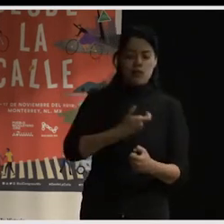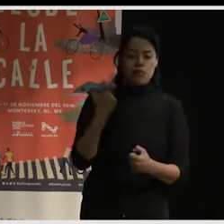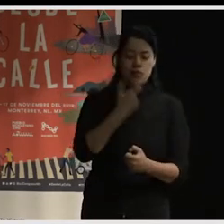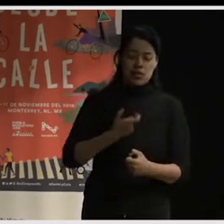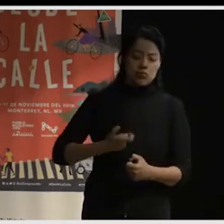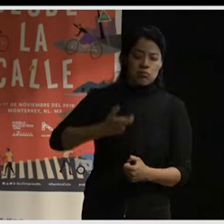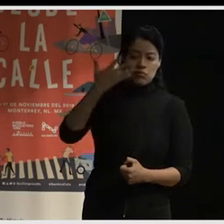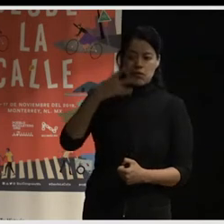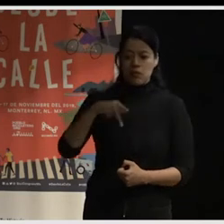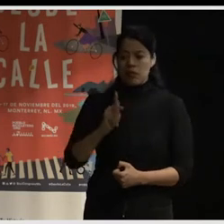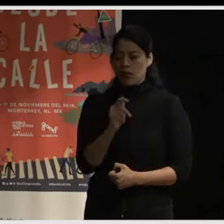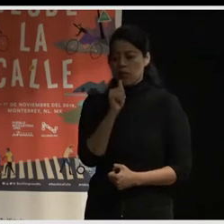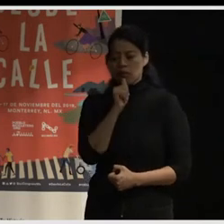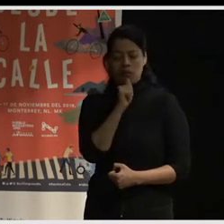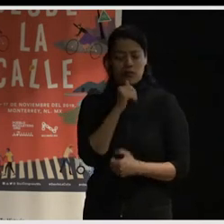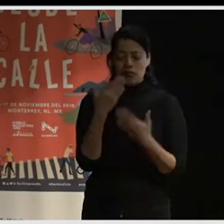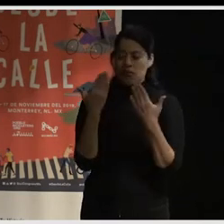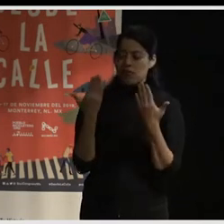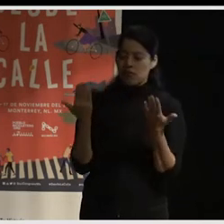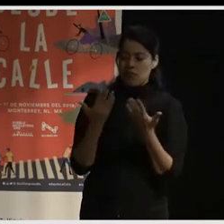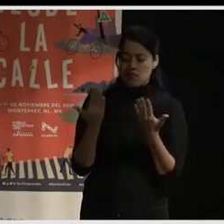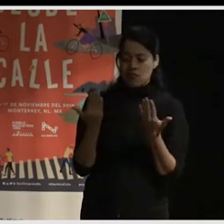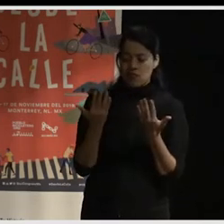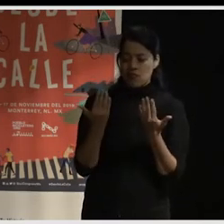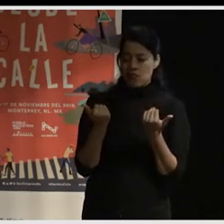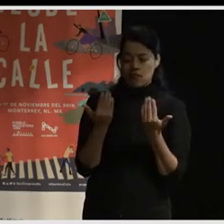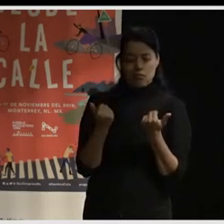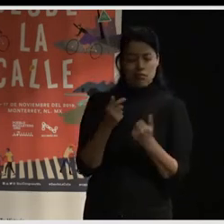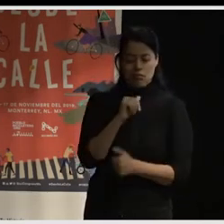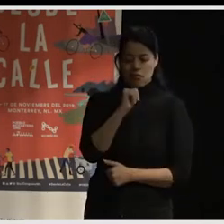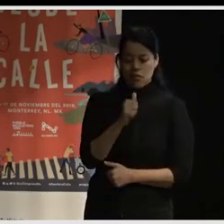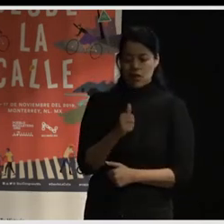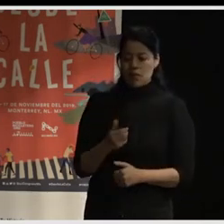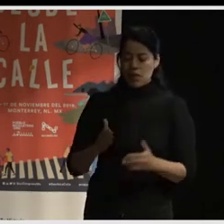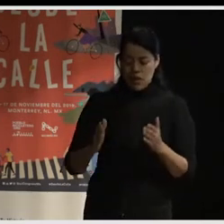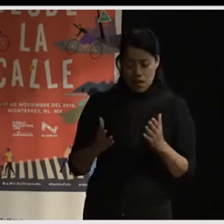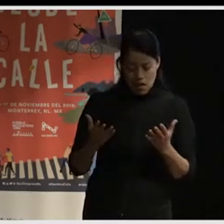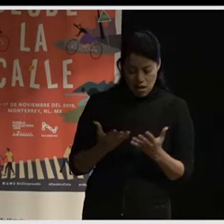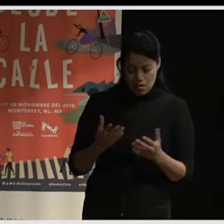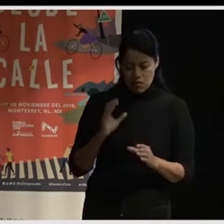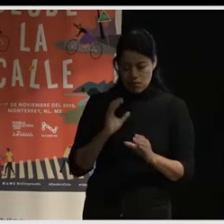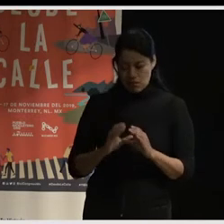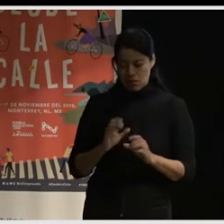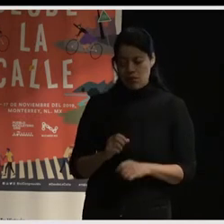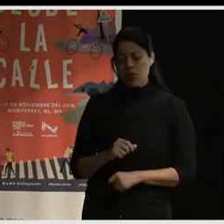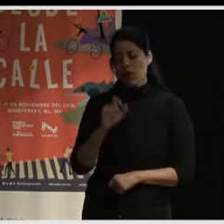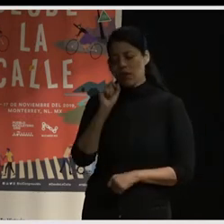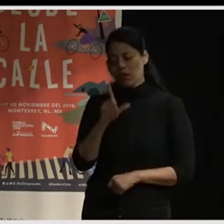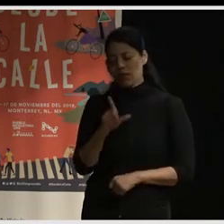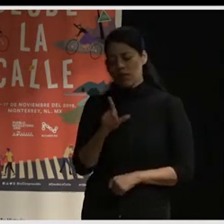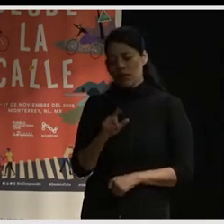momento no se ha hecho un anuncio para crear este fortalecimiento hablamos